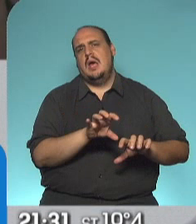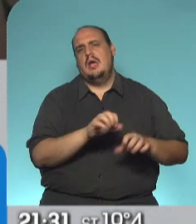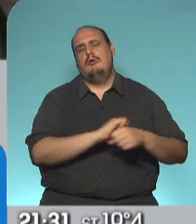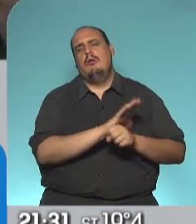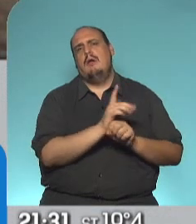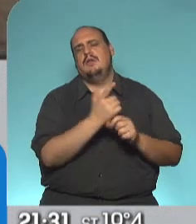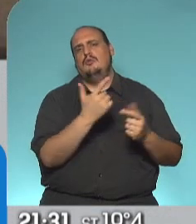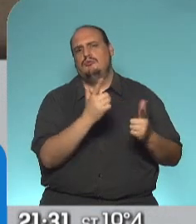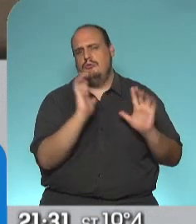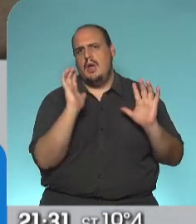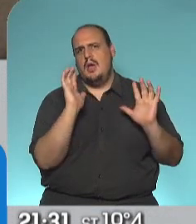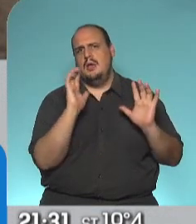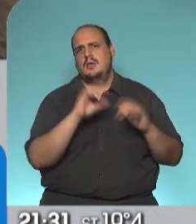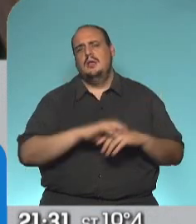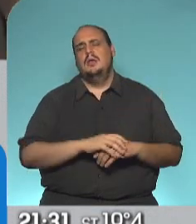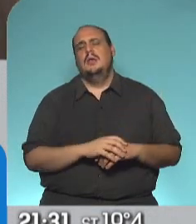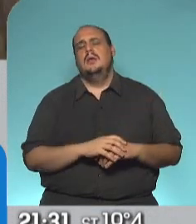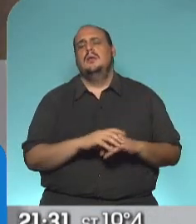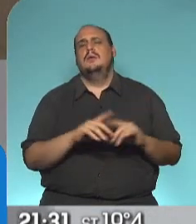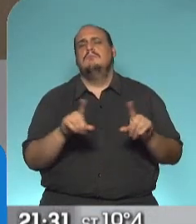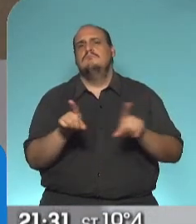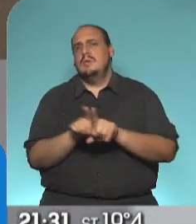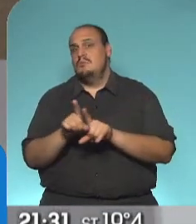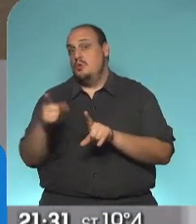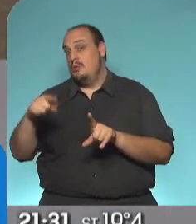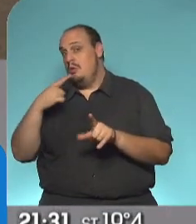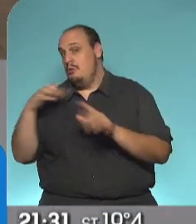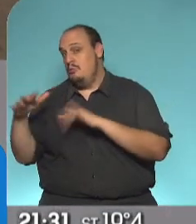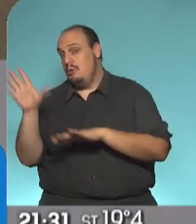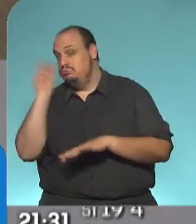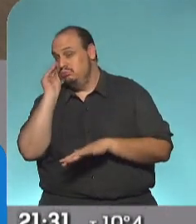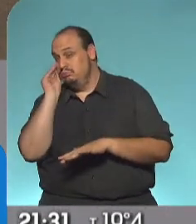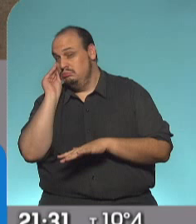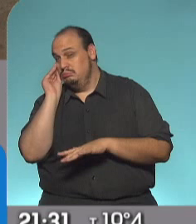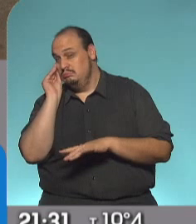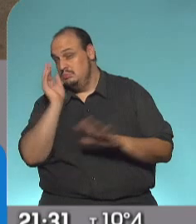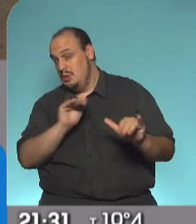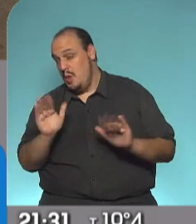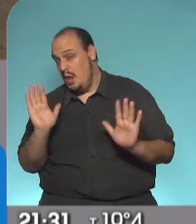afectados por el virus es lo mismo que han escuchado ustedes en algún diálogo